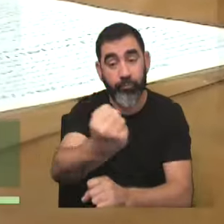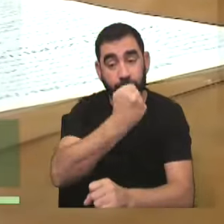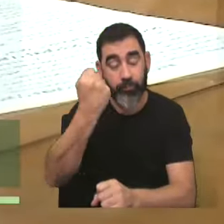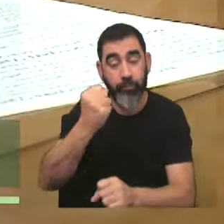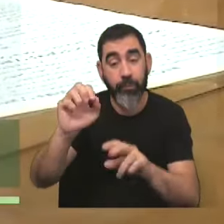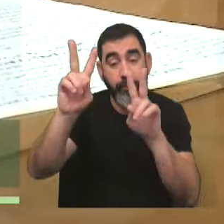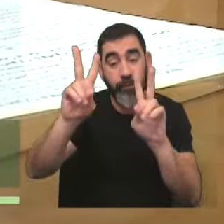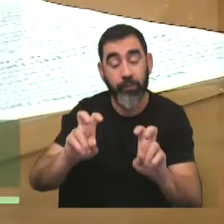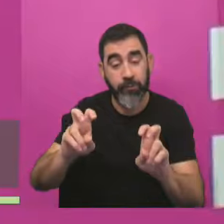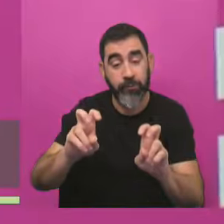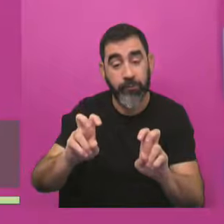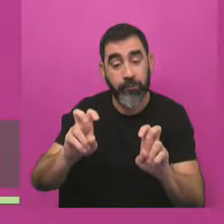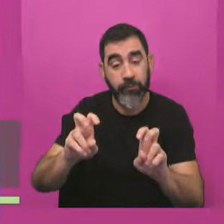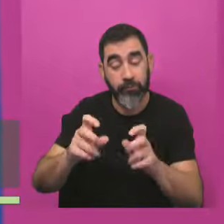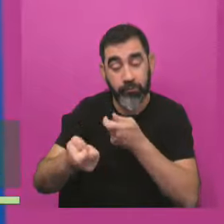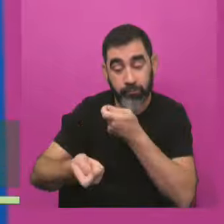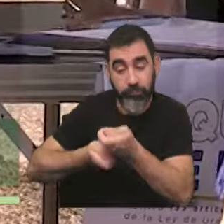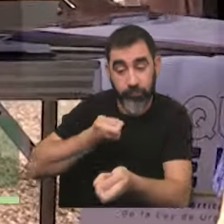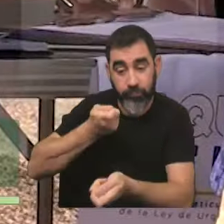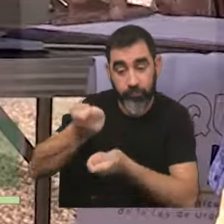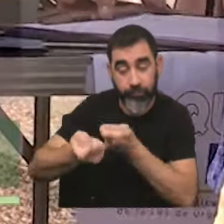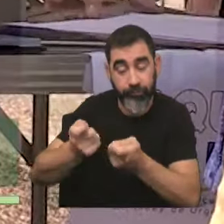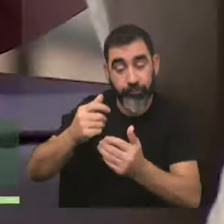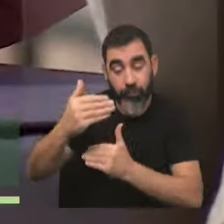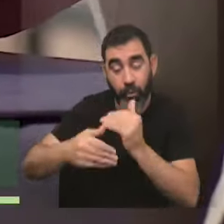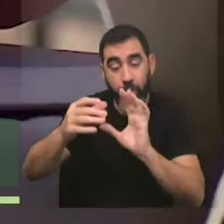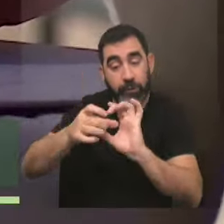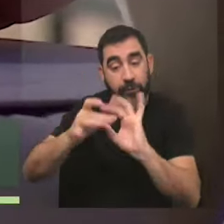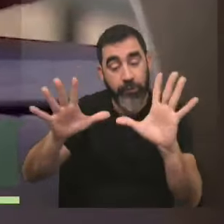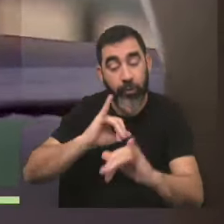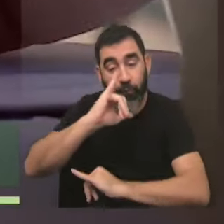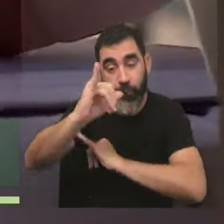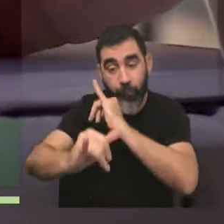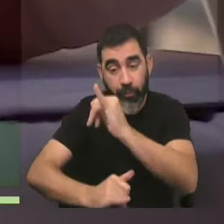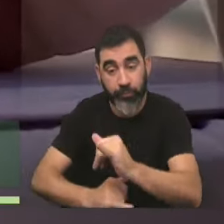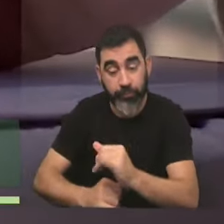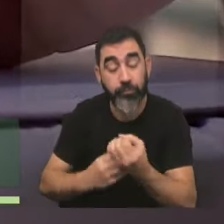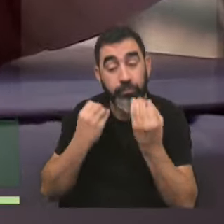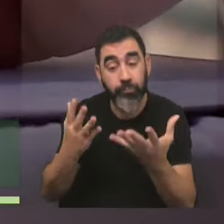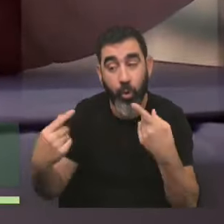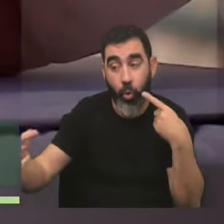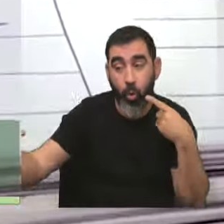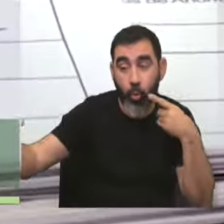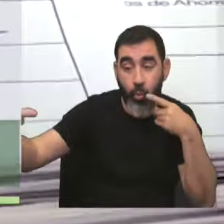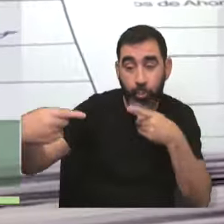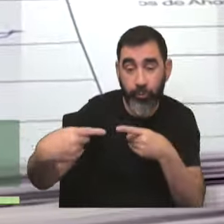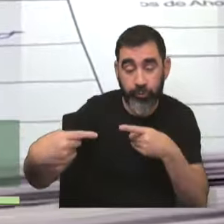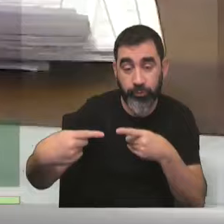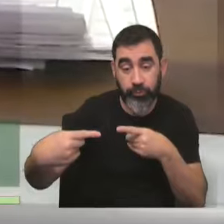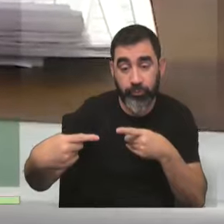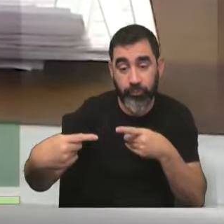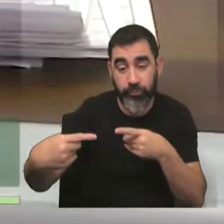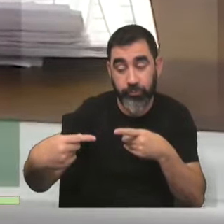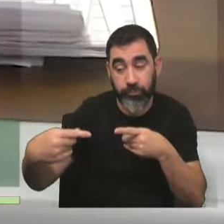el punto de vista de de construir este proceso de democratización de información porque la oposición a a